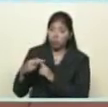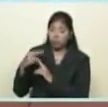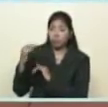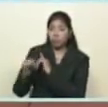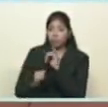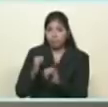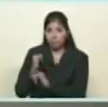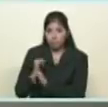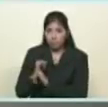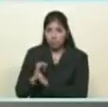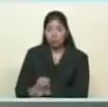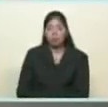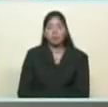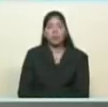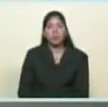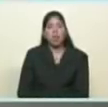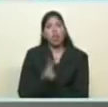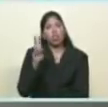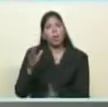El 2018